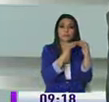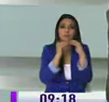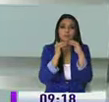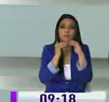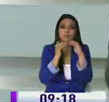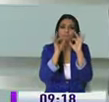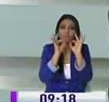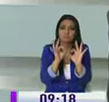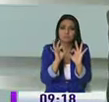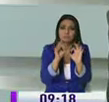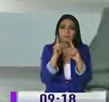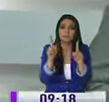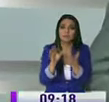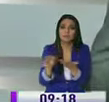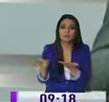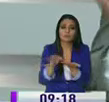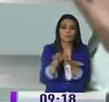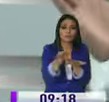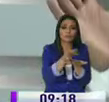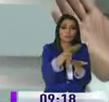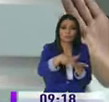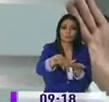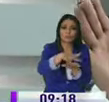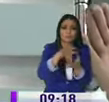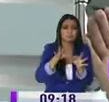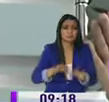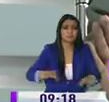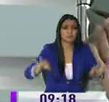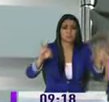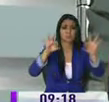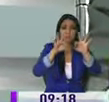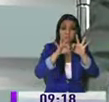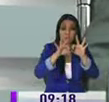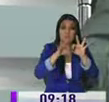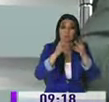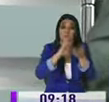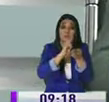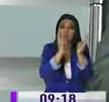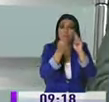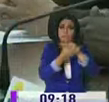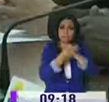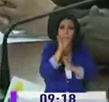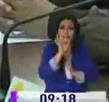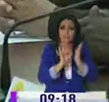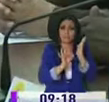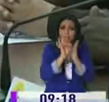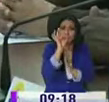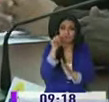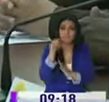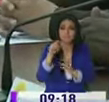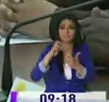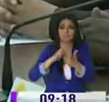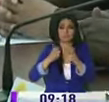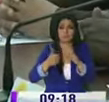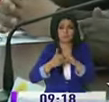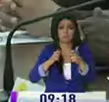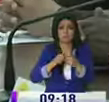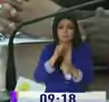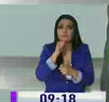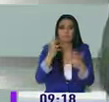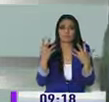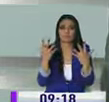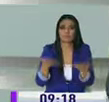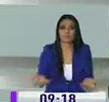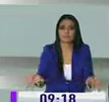para los sectores rurales explican que es necesario de que se realice la reforma una de las problemáticas sería la falta de obras